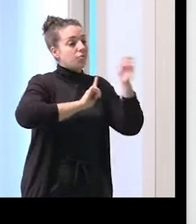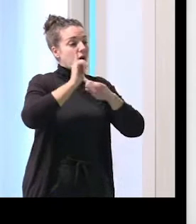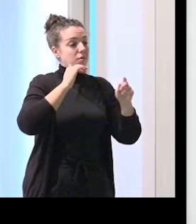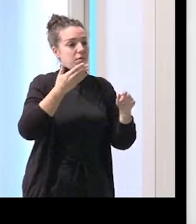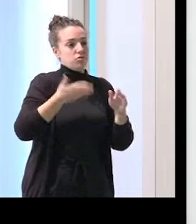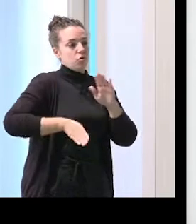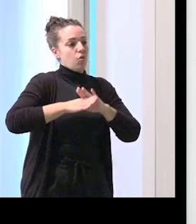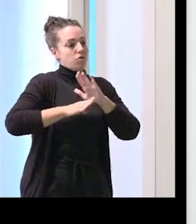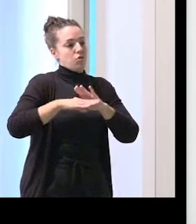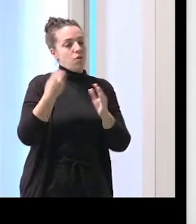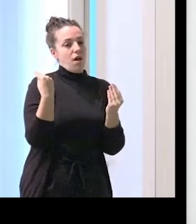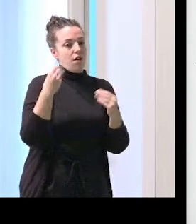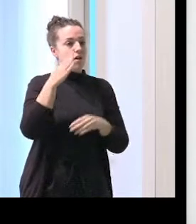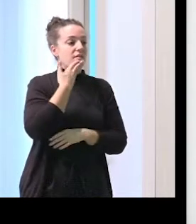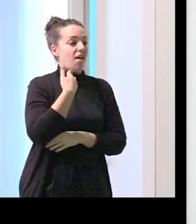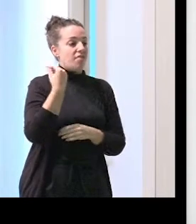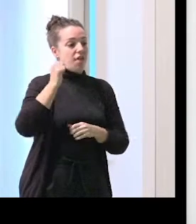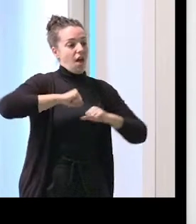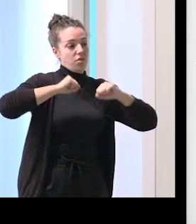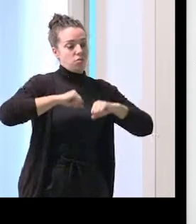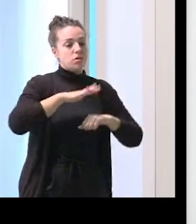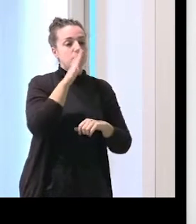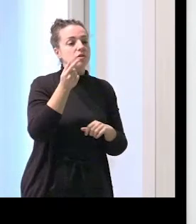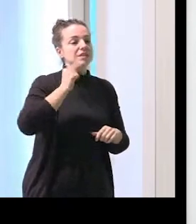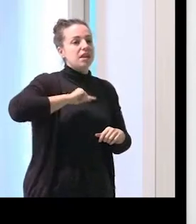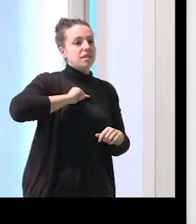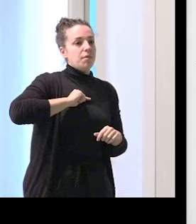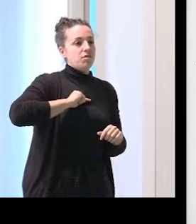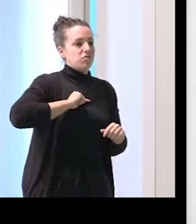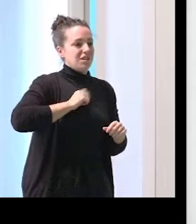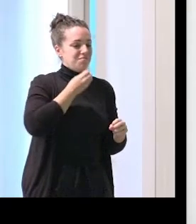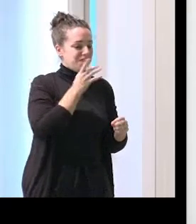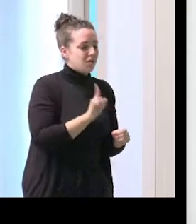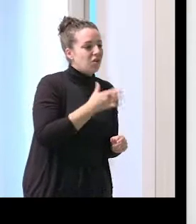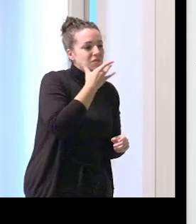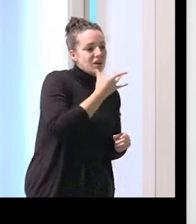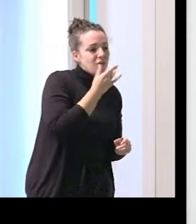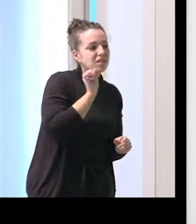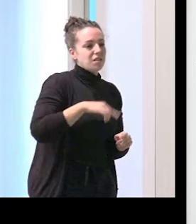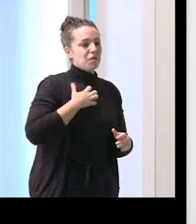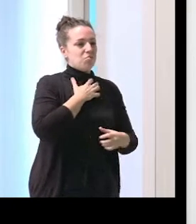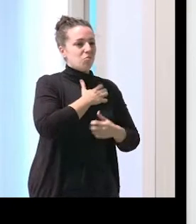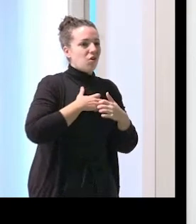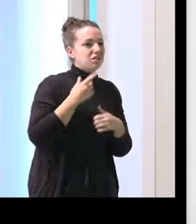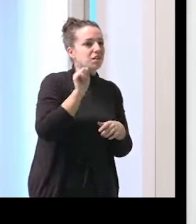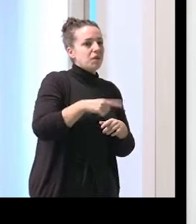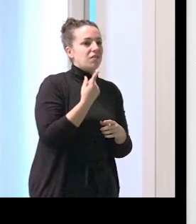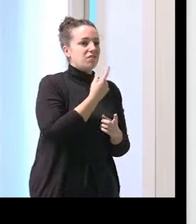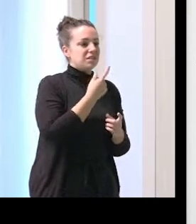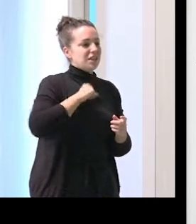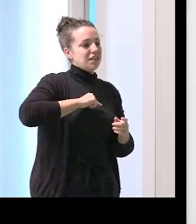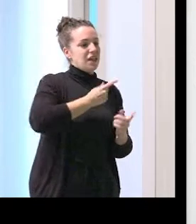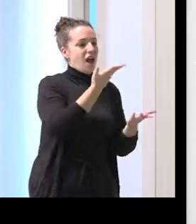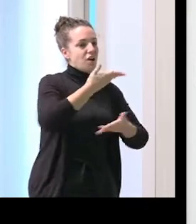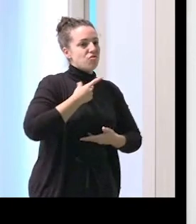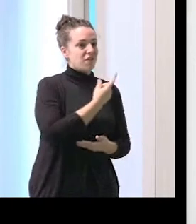realizar cuestionarios similares desventajan en la audición, sentimientos de frustración, vergüenza, molestia, confusión y falta de ayuda. Es frecuente cuando